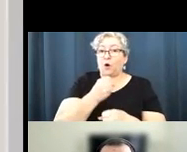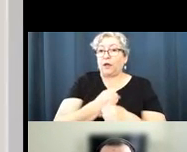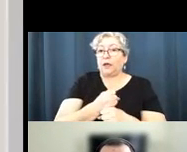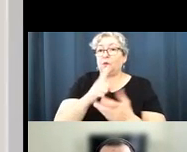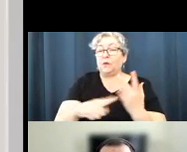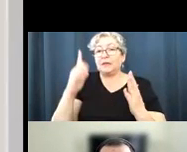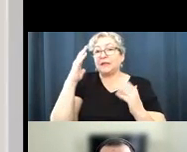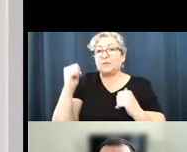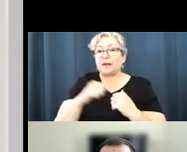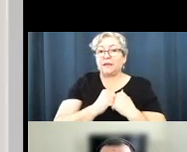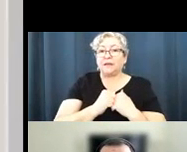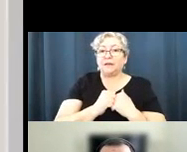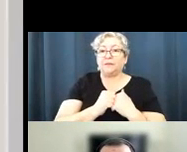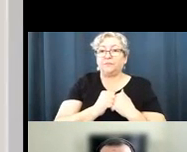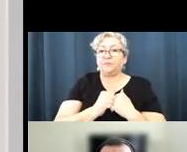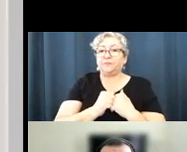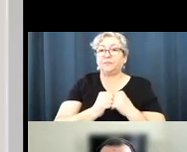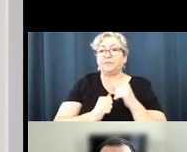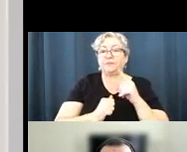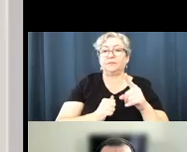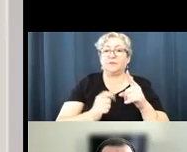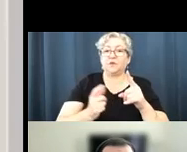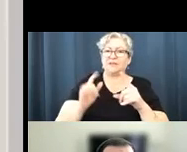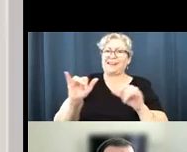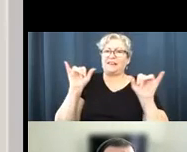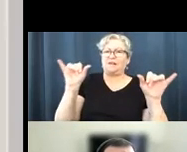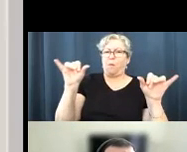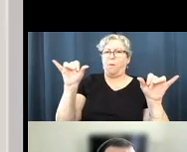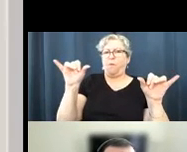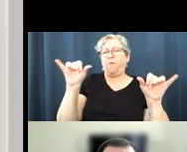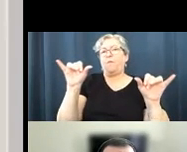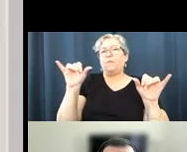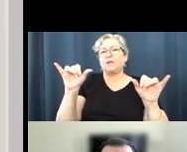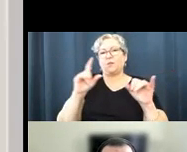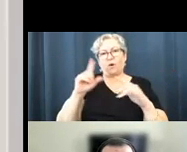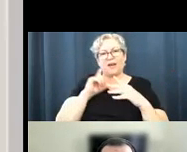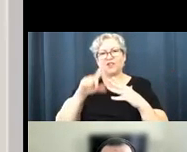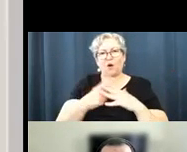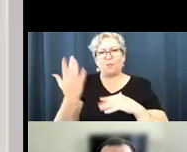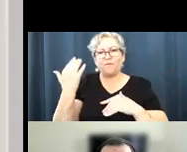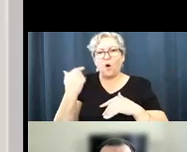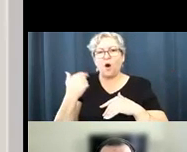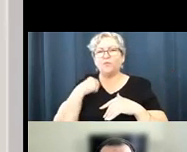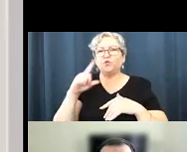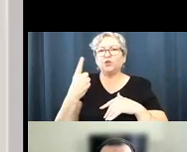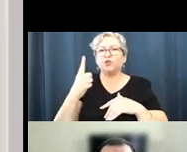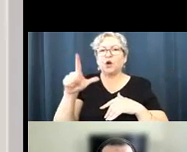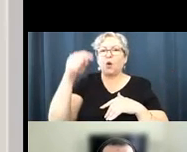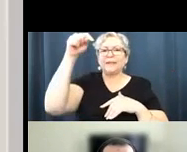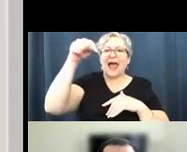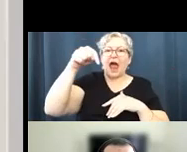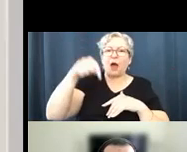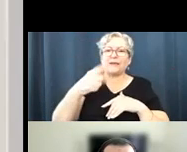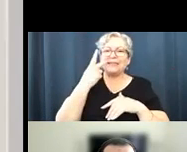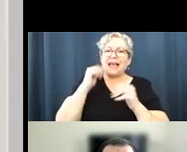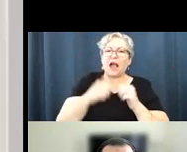correctamente y no funciona como uno espera. Entonces, aquí estoy nuevamente al lugar original donde comencé. Y voy entonces a